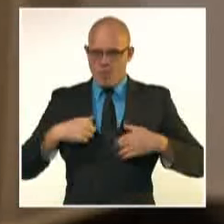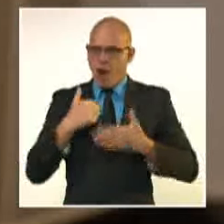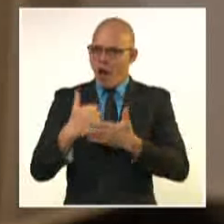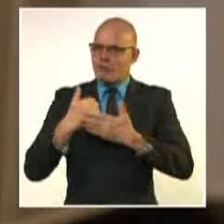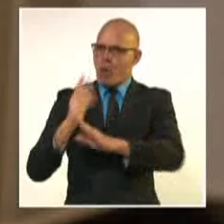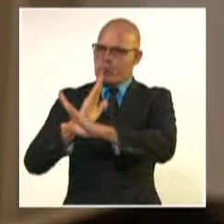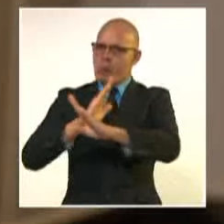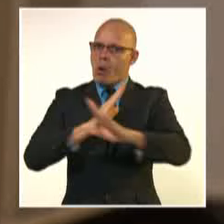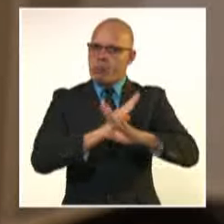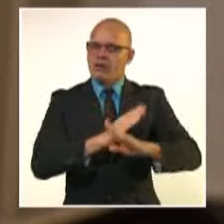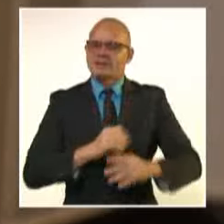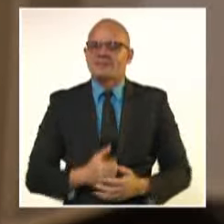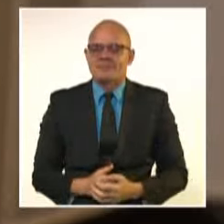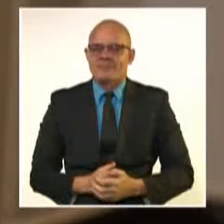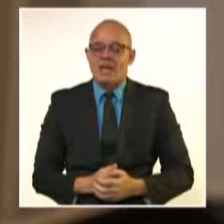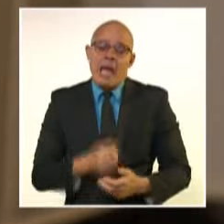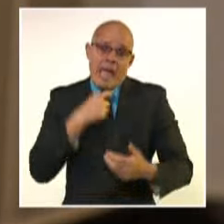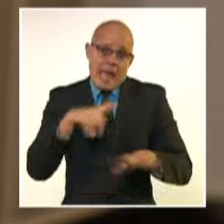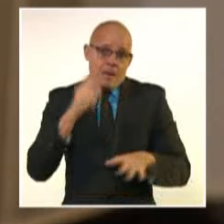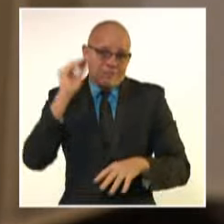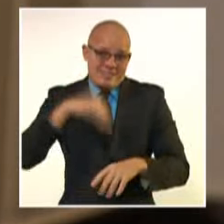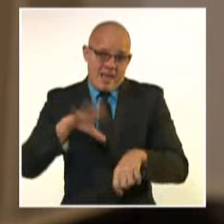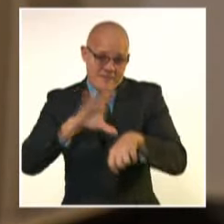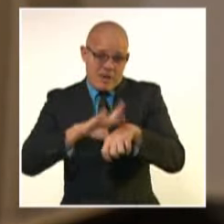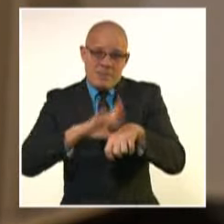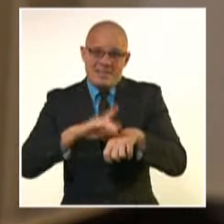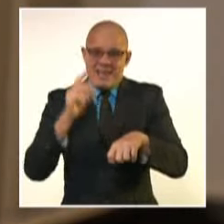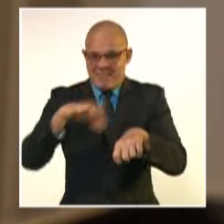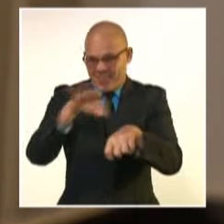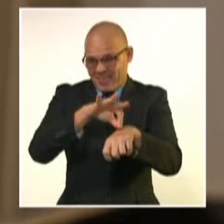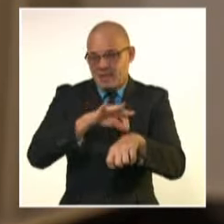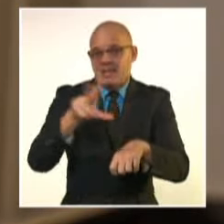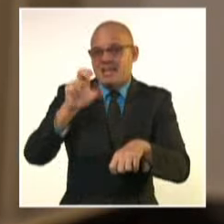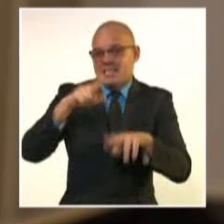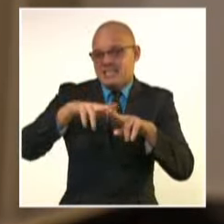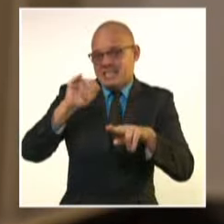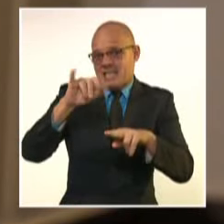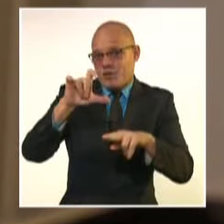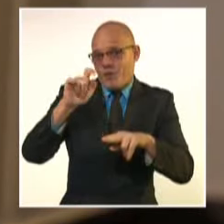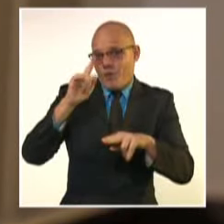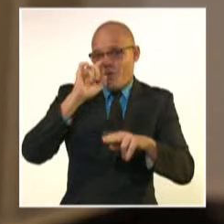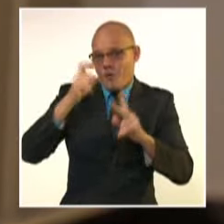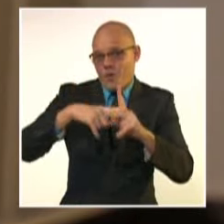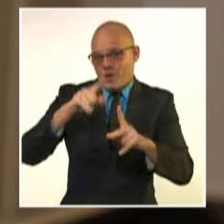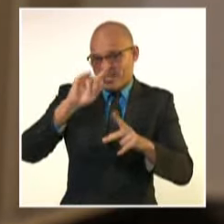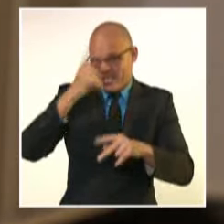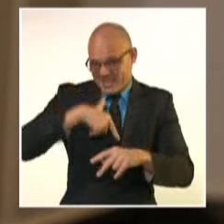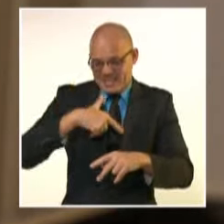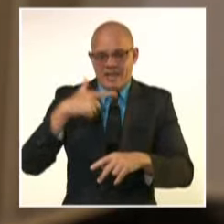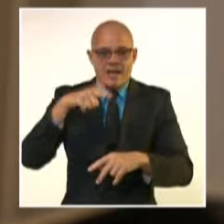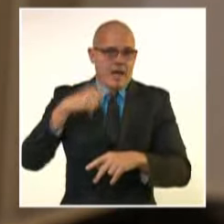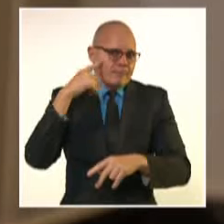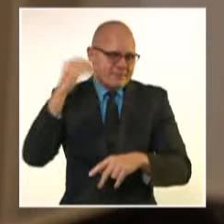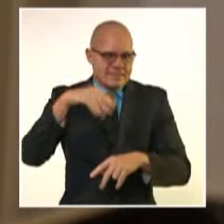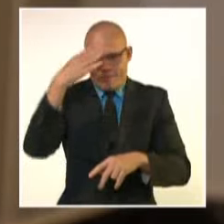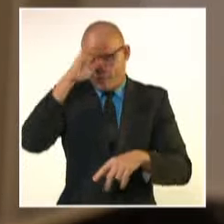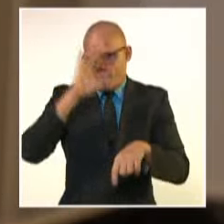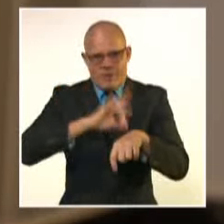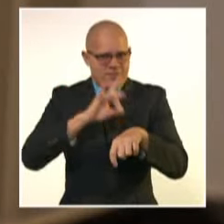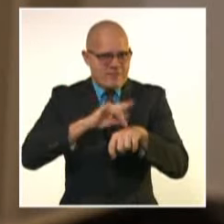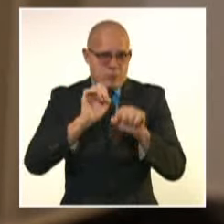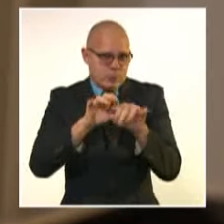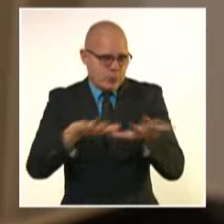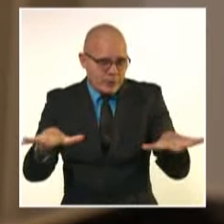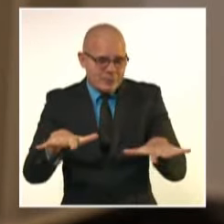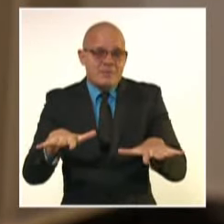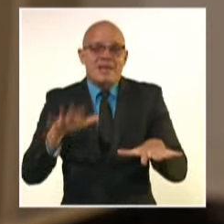En enfermedades como el chikungunya, una de las arbovirosis de alta incidencia en Cuba durante 2025, disminuyen precisamente